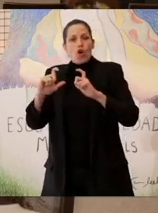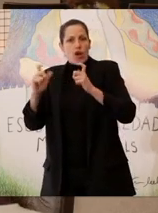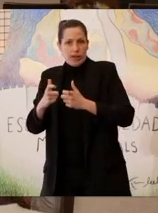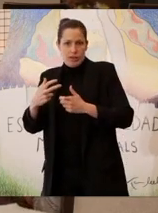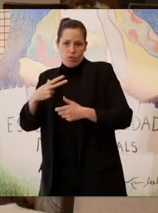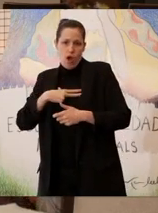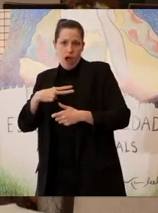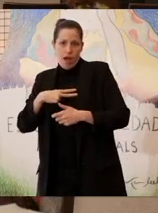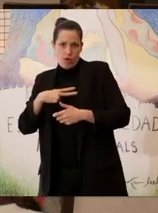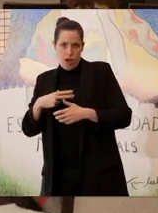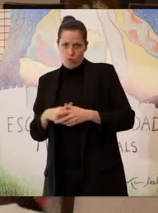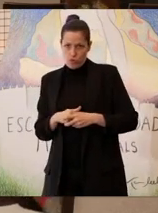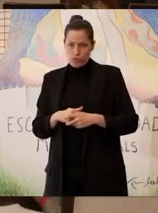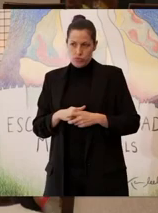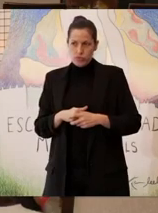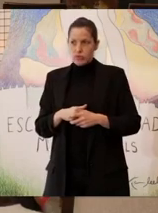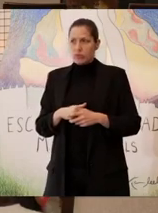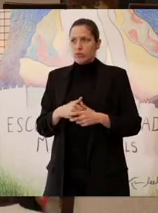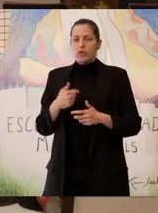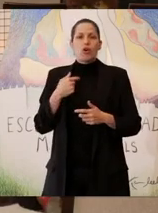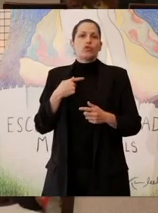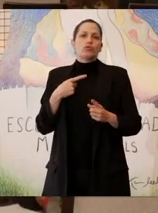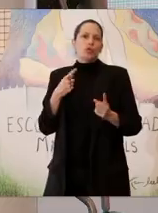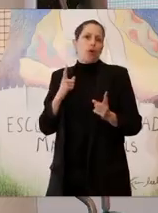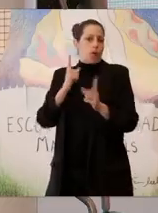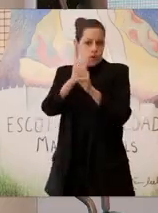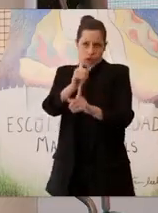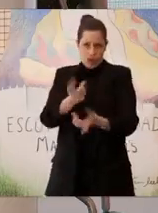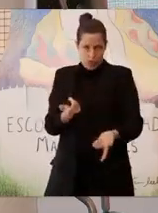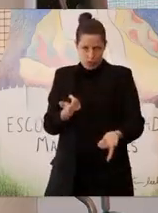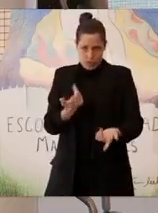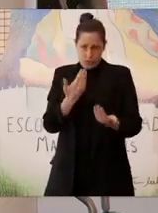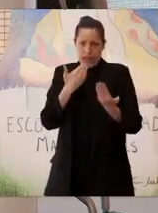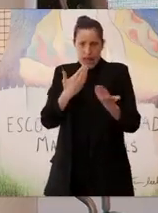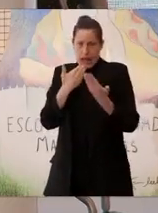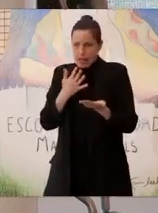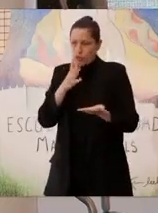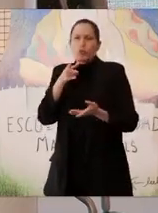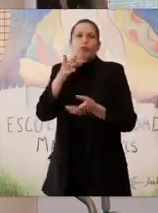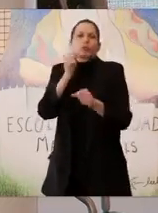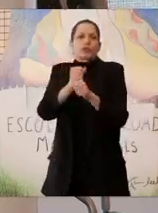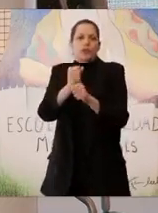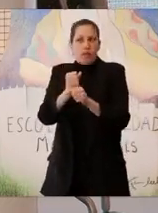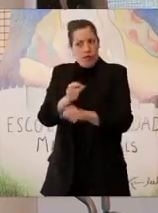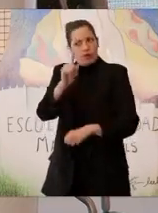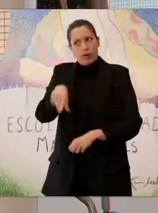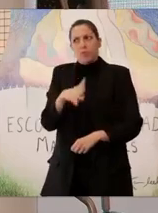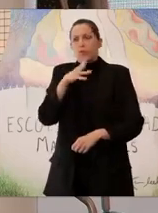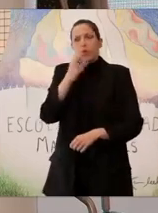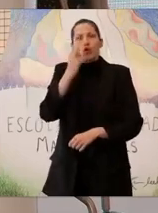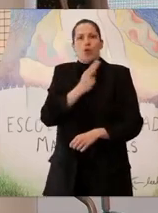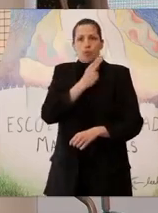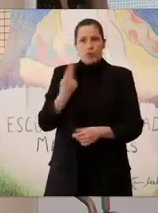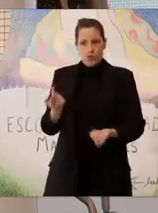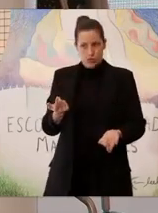los años 80. Yo no lo discuto y vamos, desde luego agradecidísima por la labor que hacéis y por vuestro compromiso. Vamos, no vengo aquí a decir